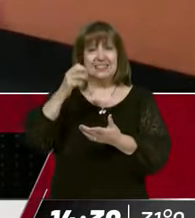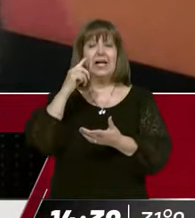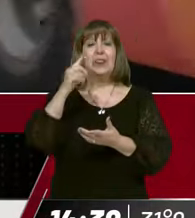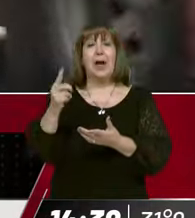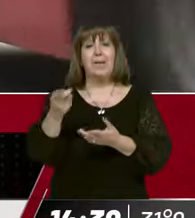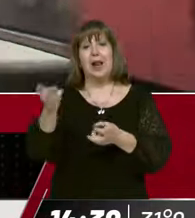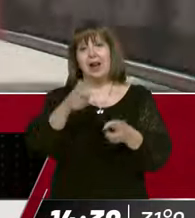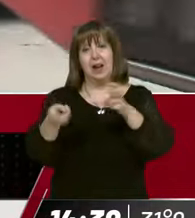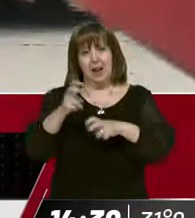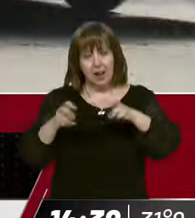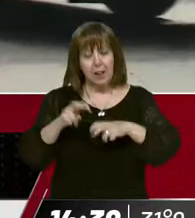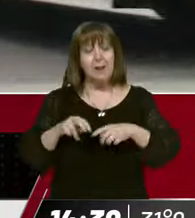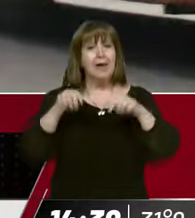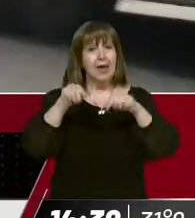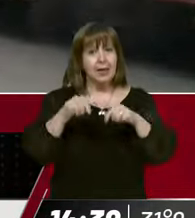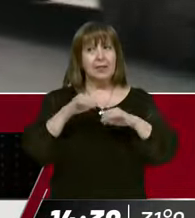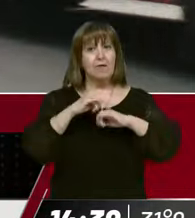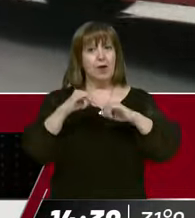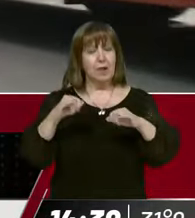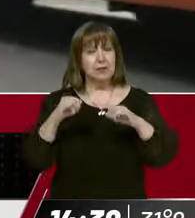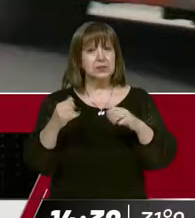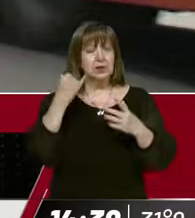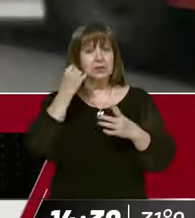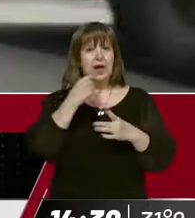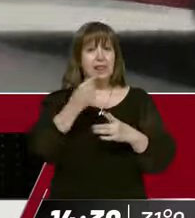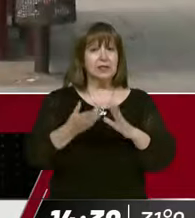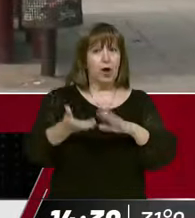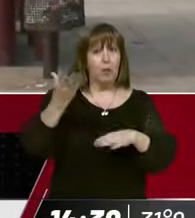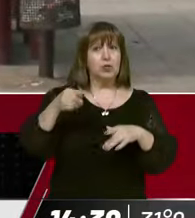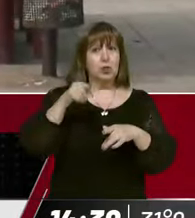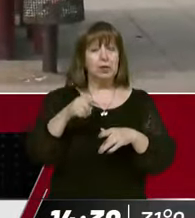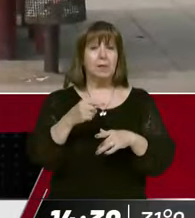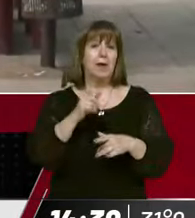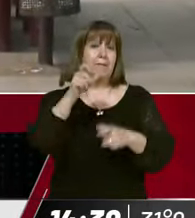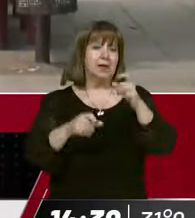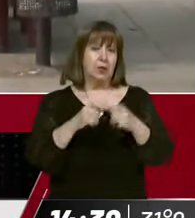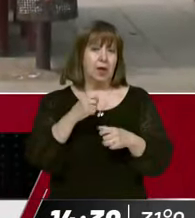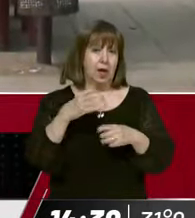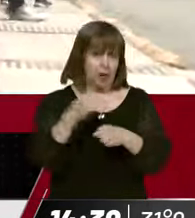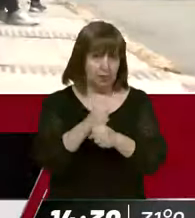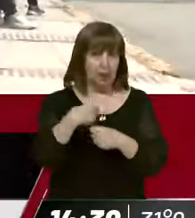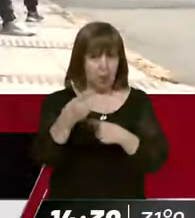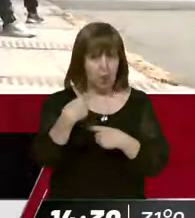760.000 las transacciones. Esta información fue ratificada también por los pasajeros.